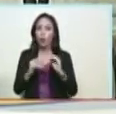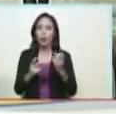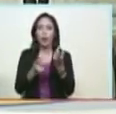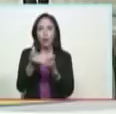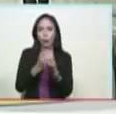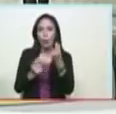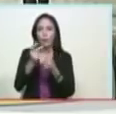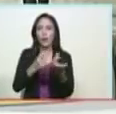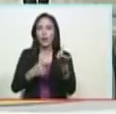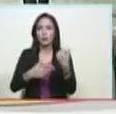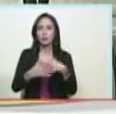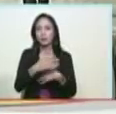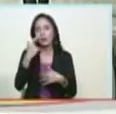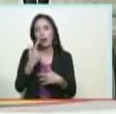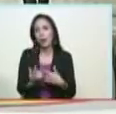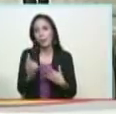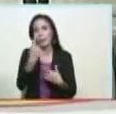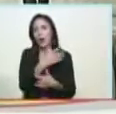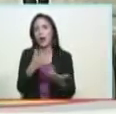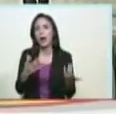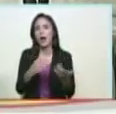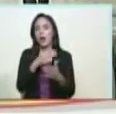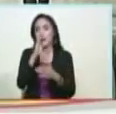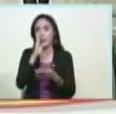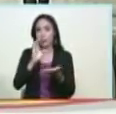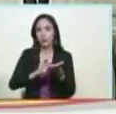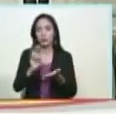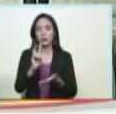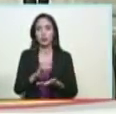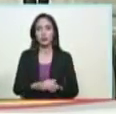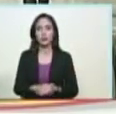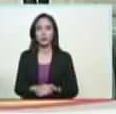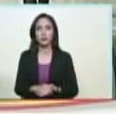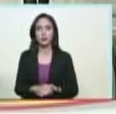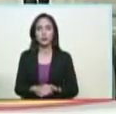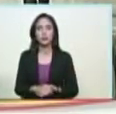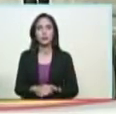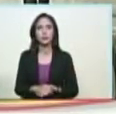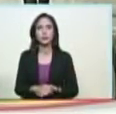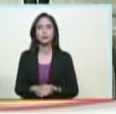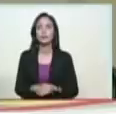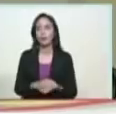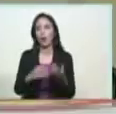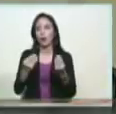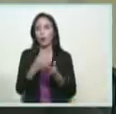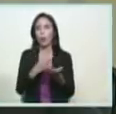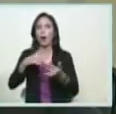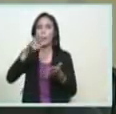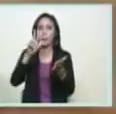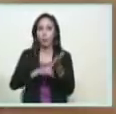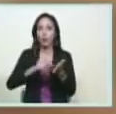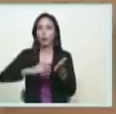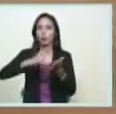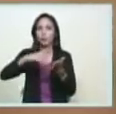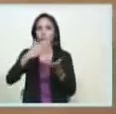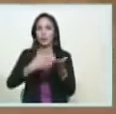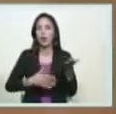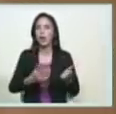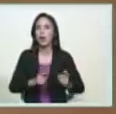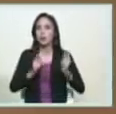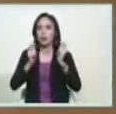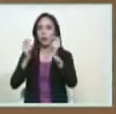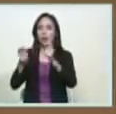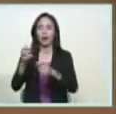y económico de la principal institución bancaria del país banco central de venezuela aprobado se le